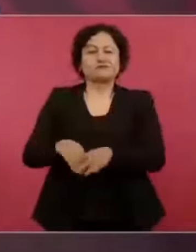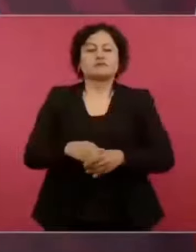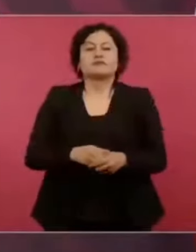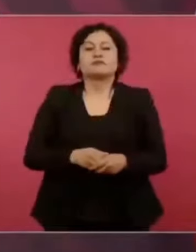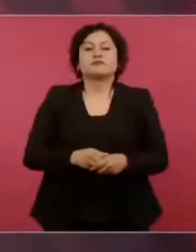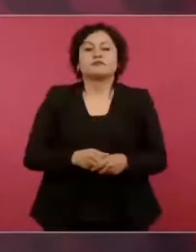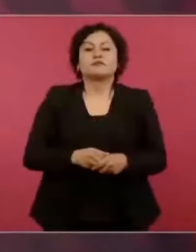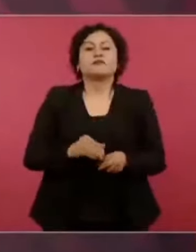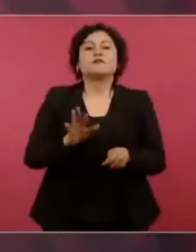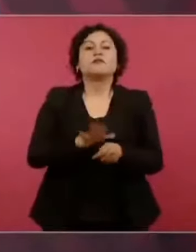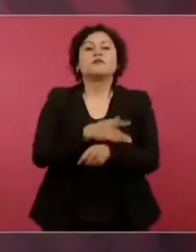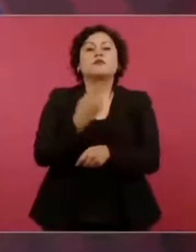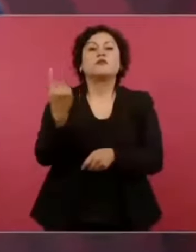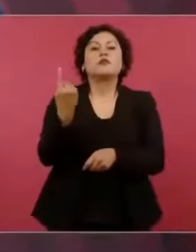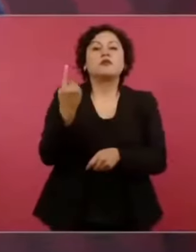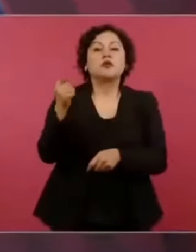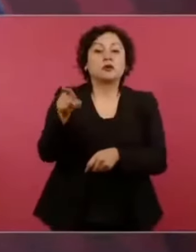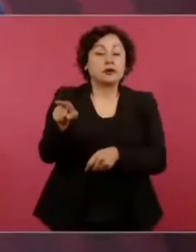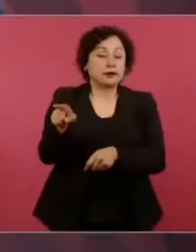se le